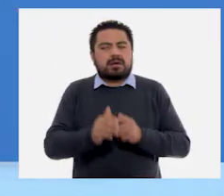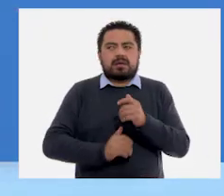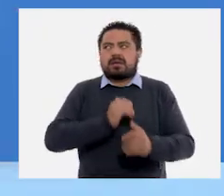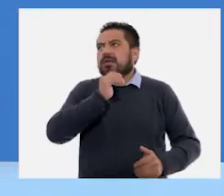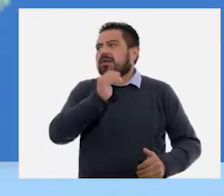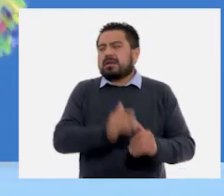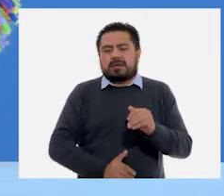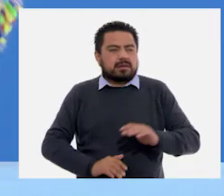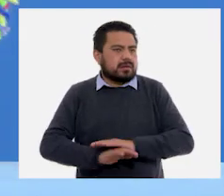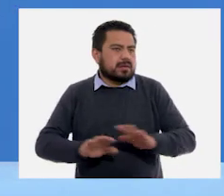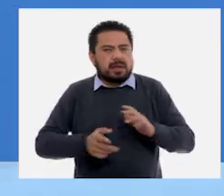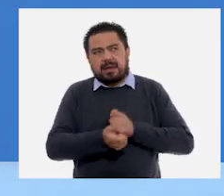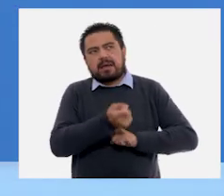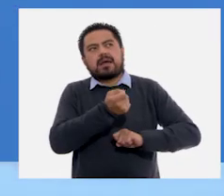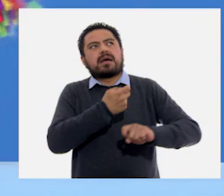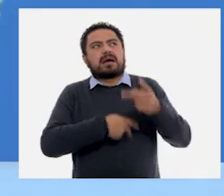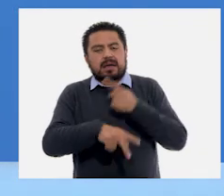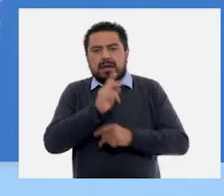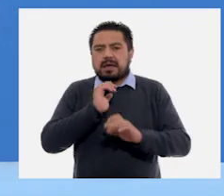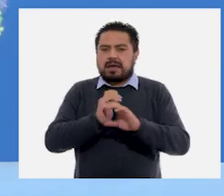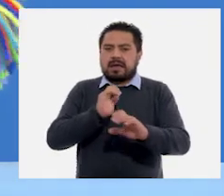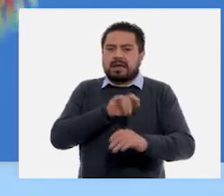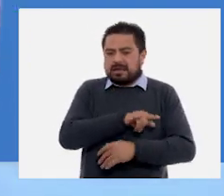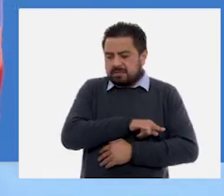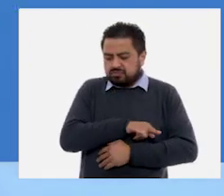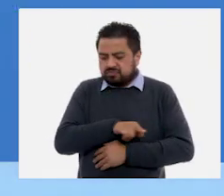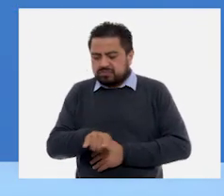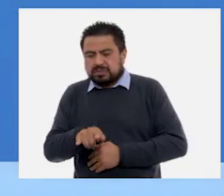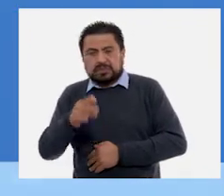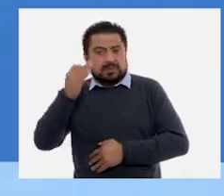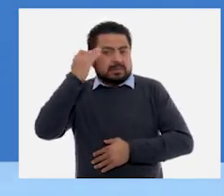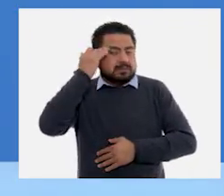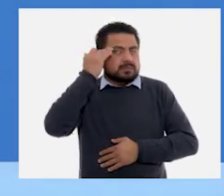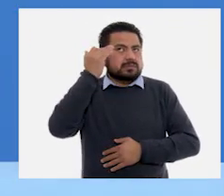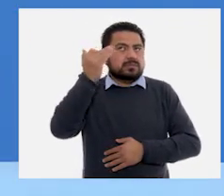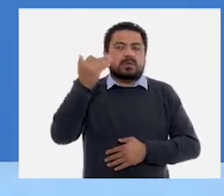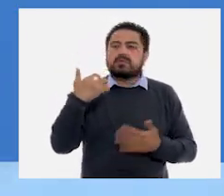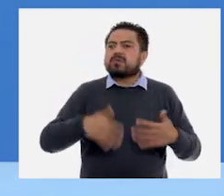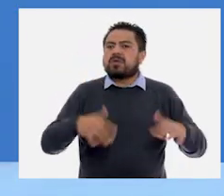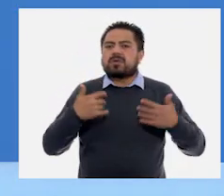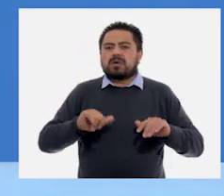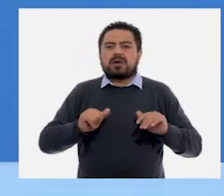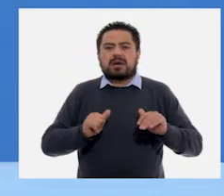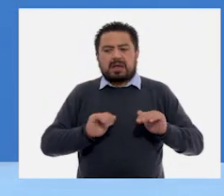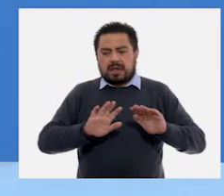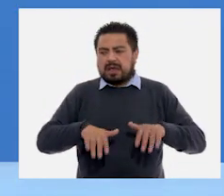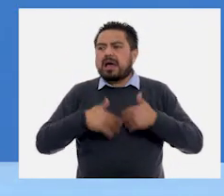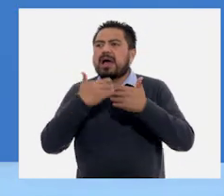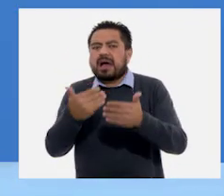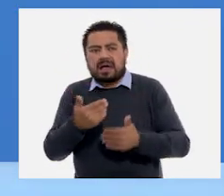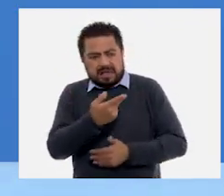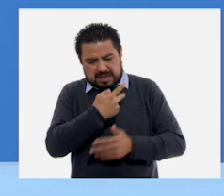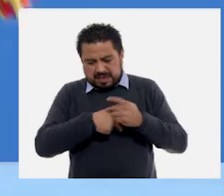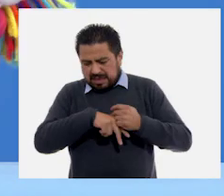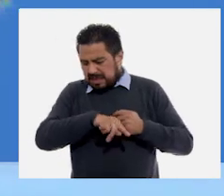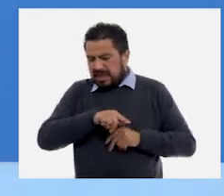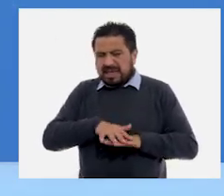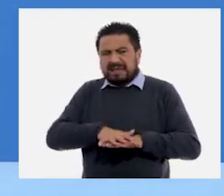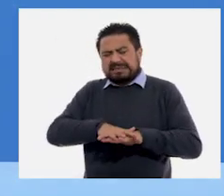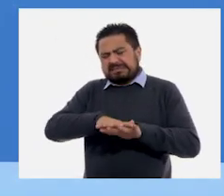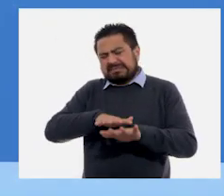fin llegó por nosotros el autobús, nos tardamos muchísimo en llegar acá porque había un